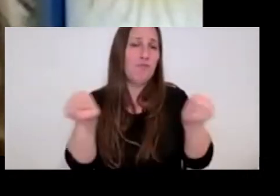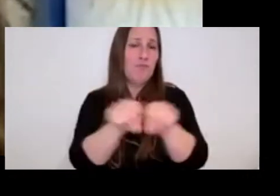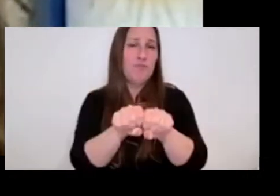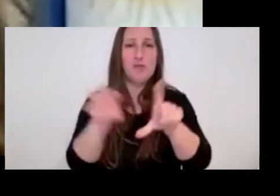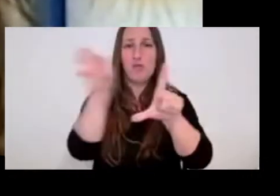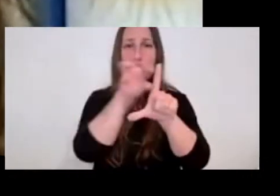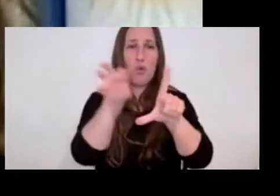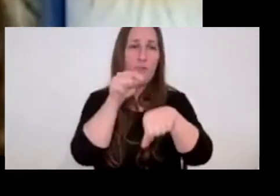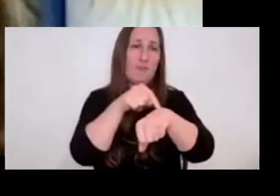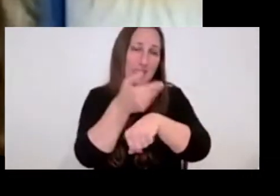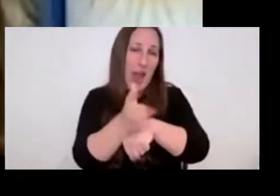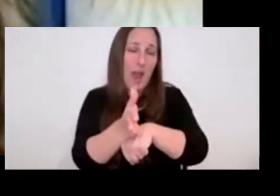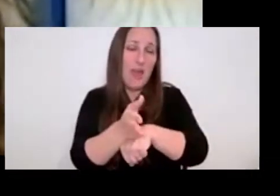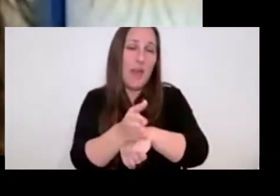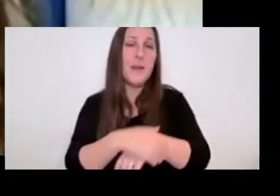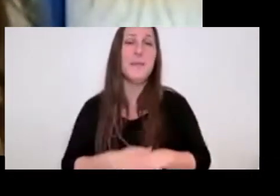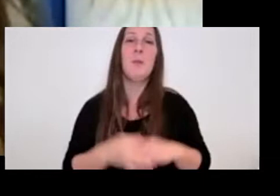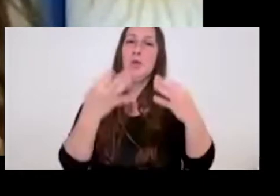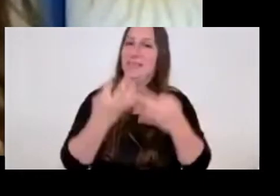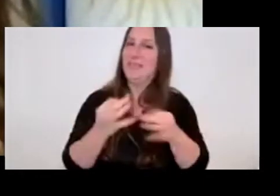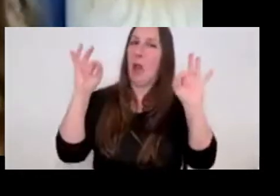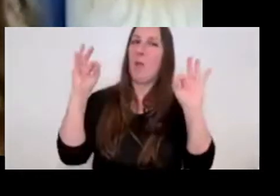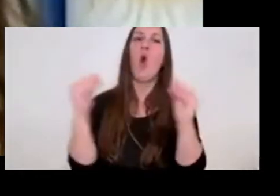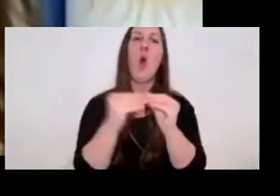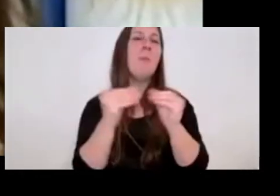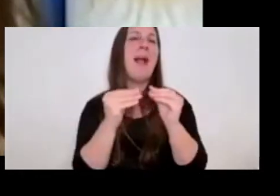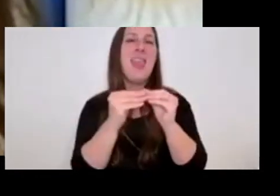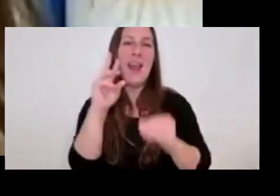tarde, pero por suerte estaban las chicas súper